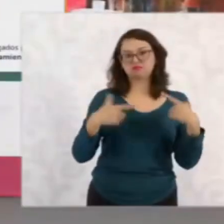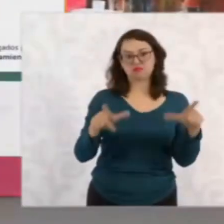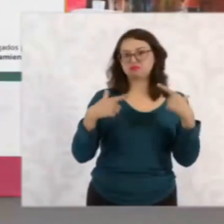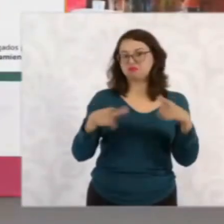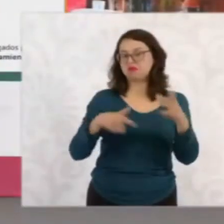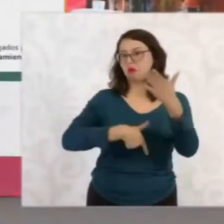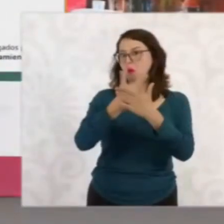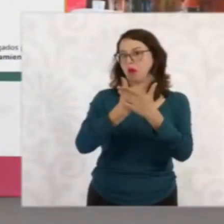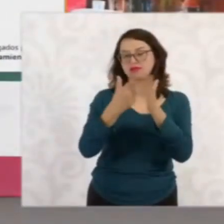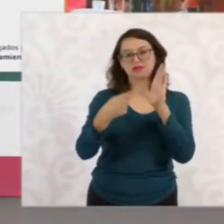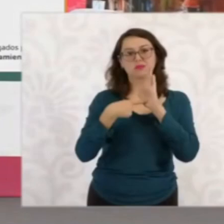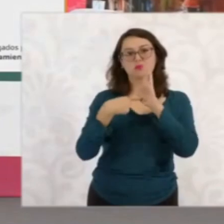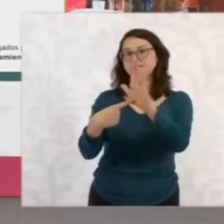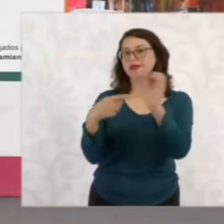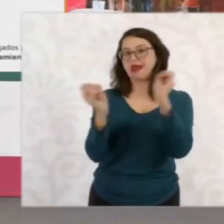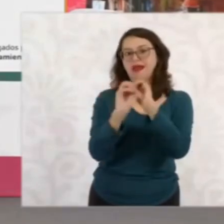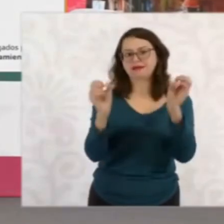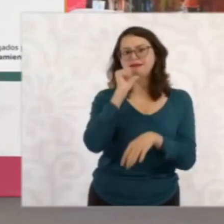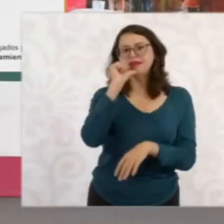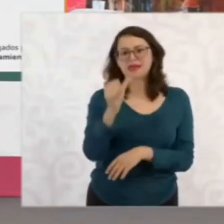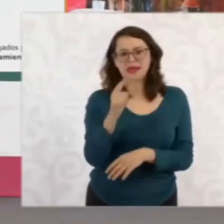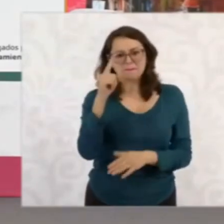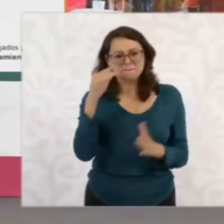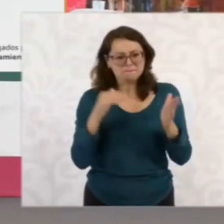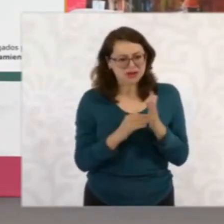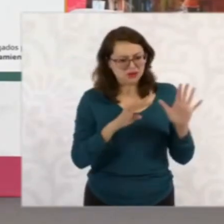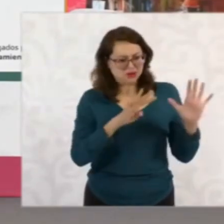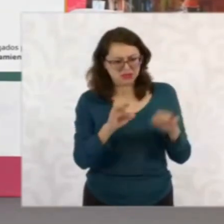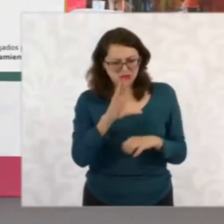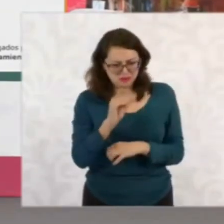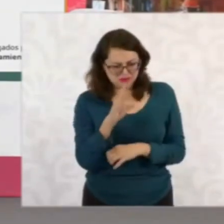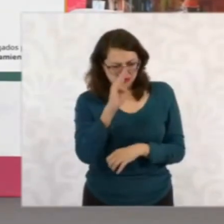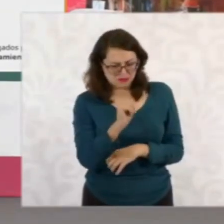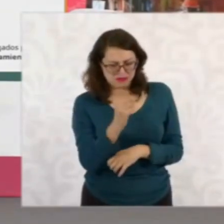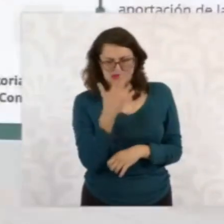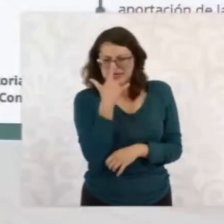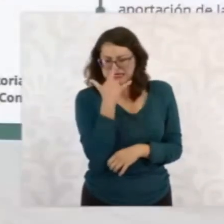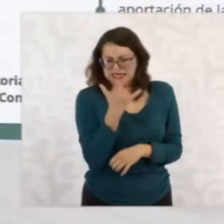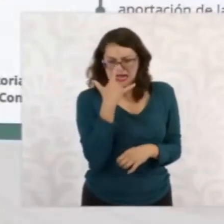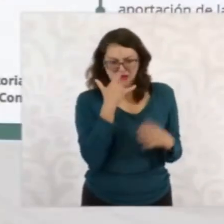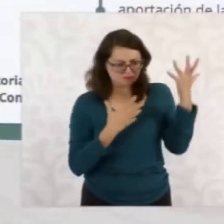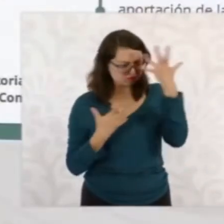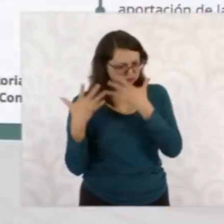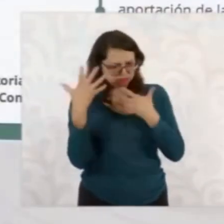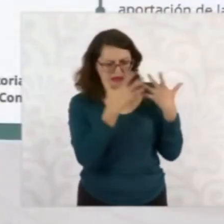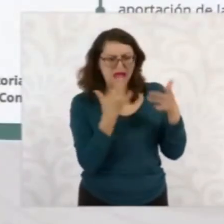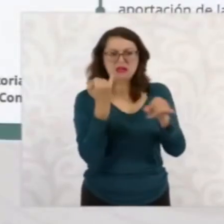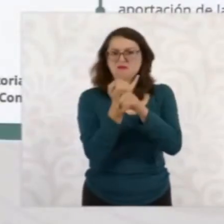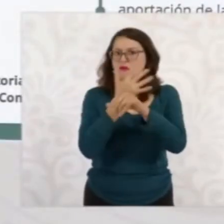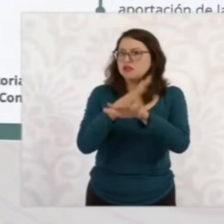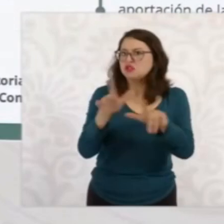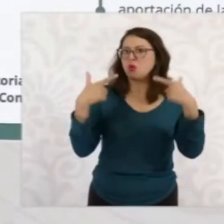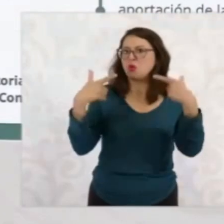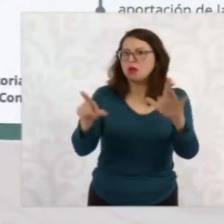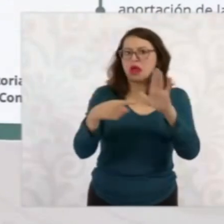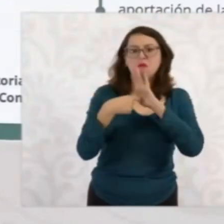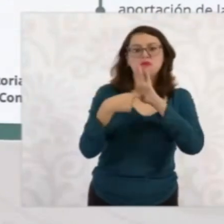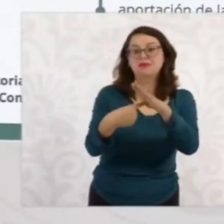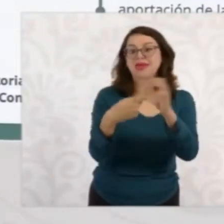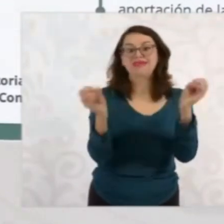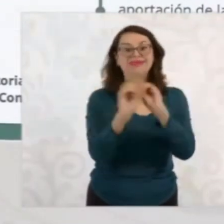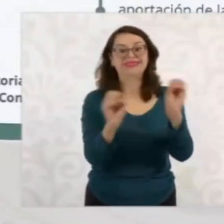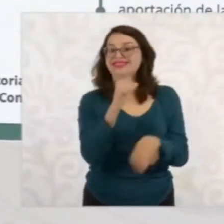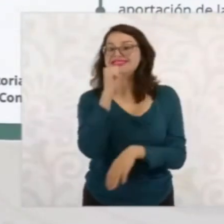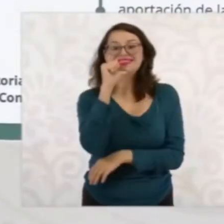fideicomisos. Entonces nace en una época donde los fideicomisos eran completamente oscuros, no se publicaba, no se daba información y ni siquiera se tenía